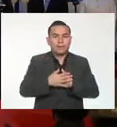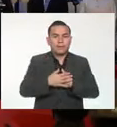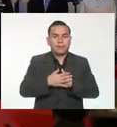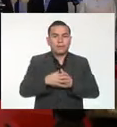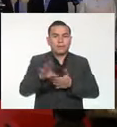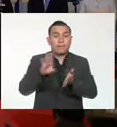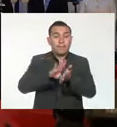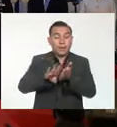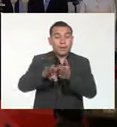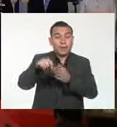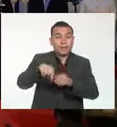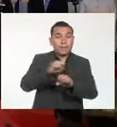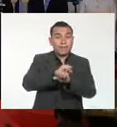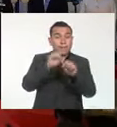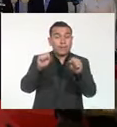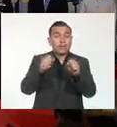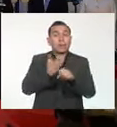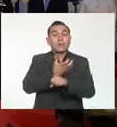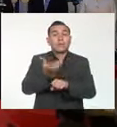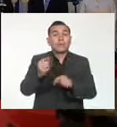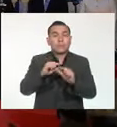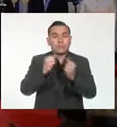financiada de hoy en la mañana.